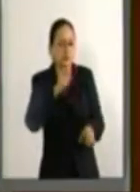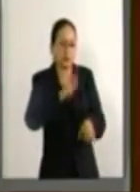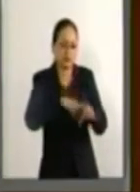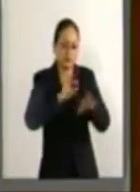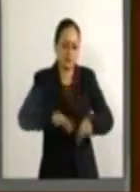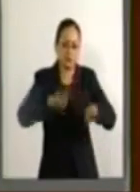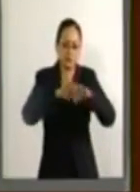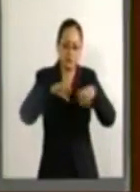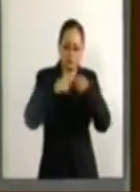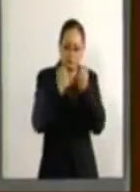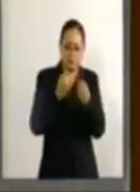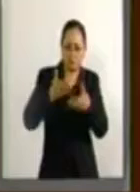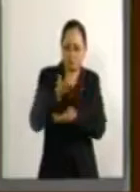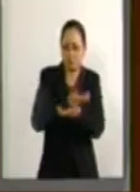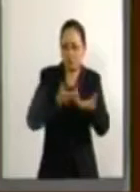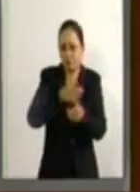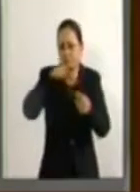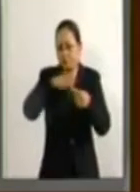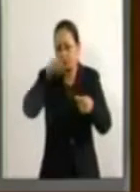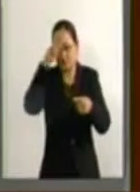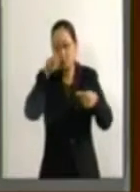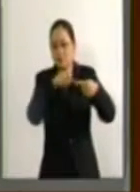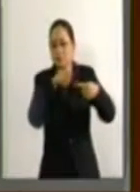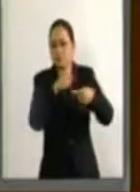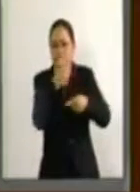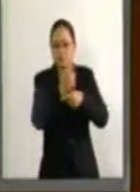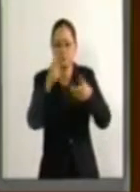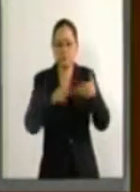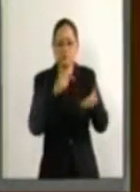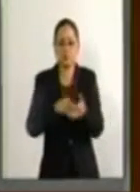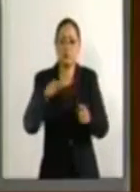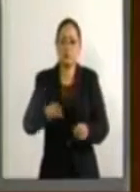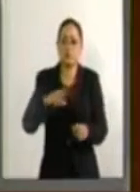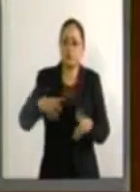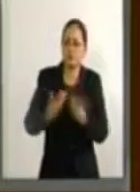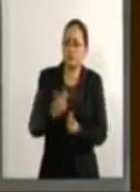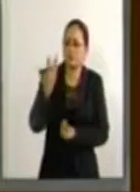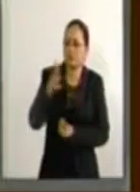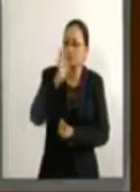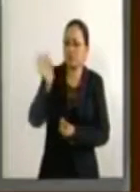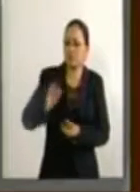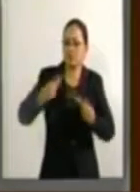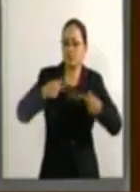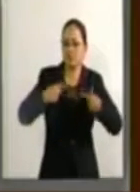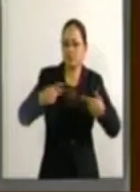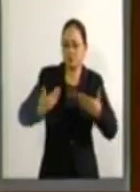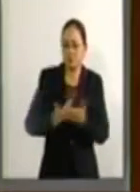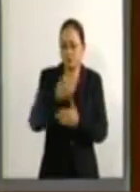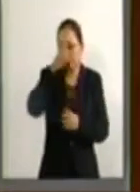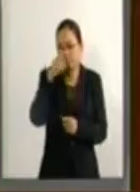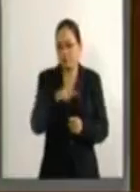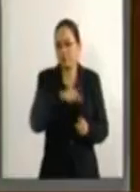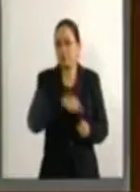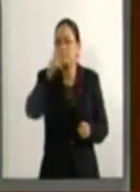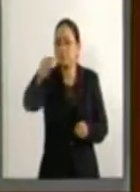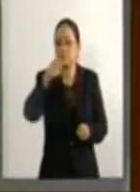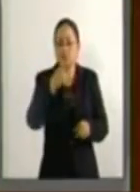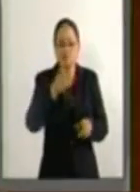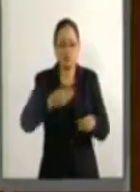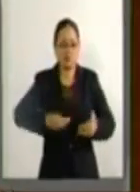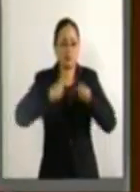socio comercial. La población mexicana ahí es cercana al 10% del total, previniendo